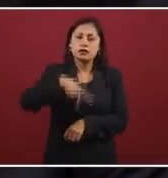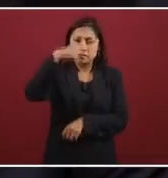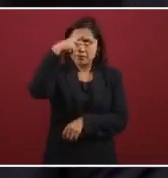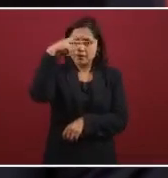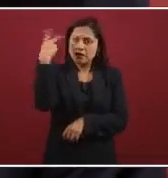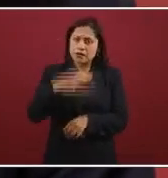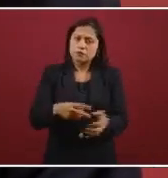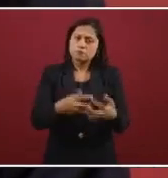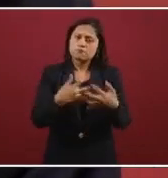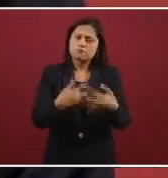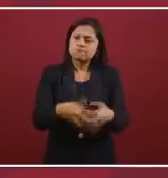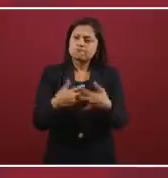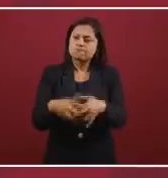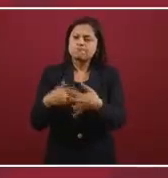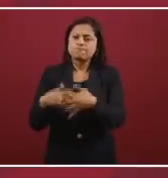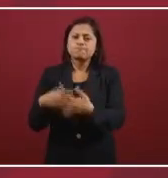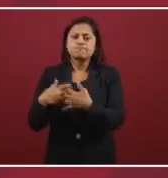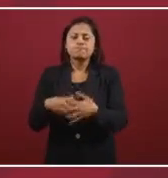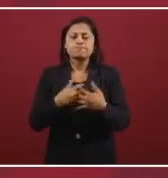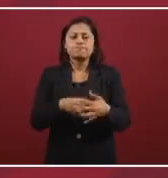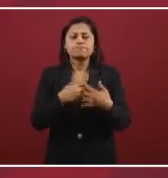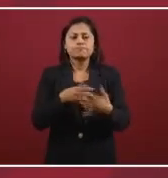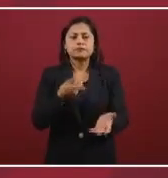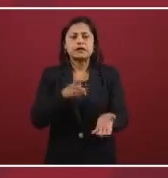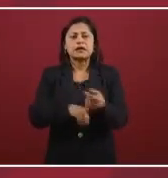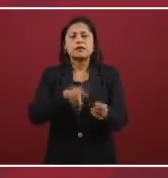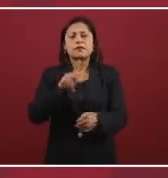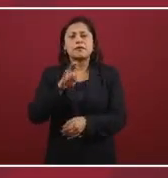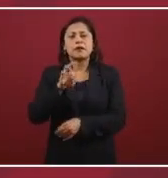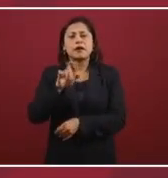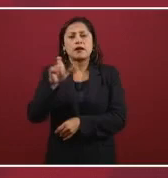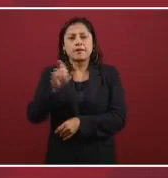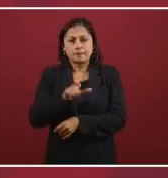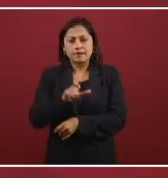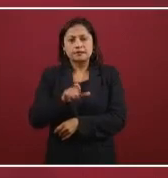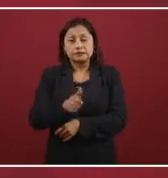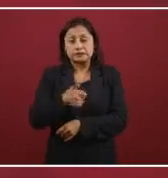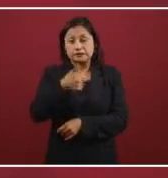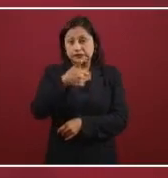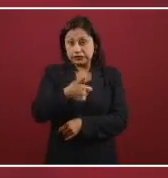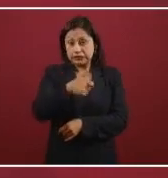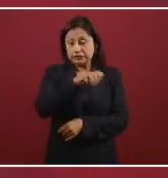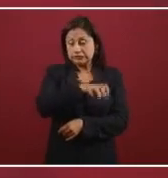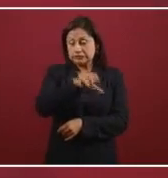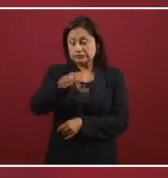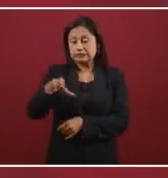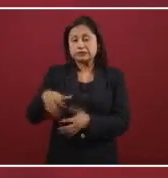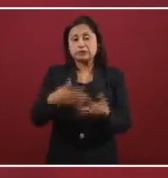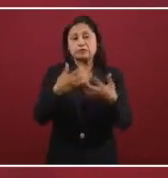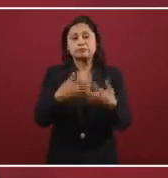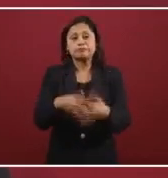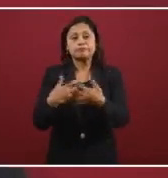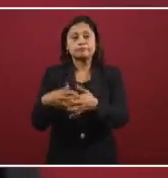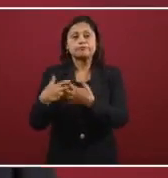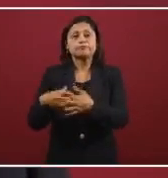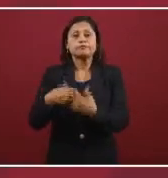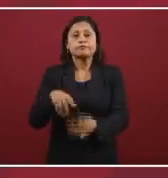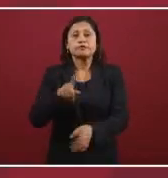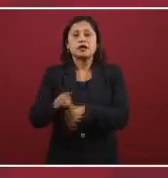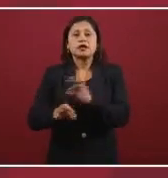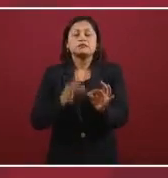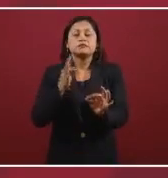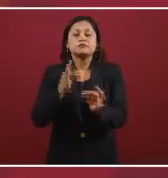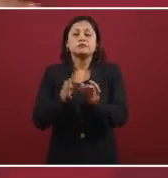plantas de Pemex. Las seis refinerías están produciendo más